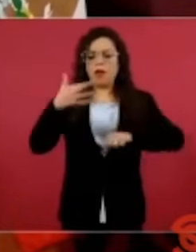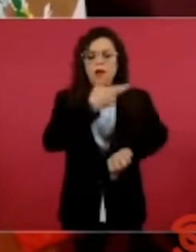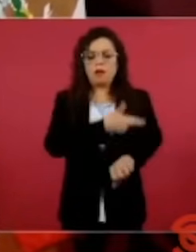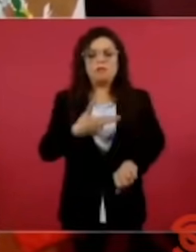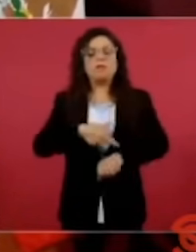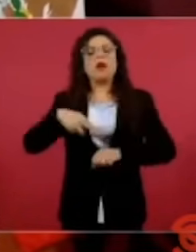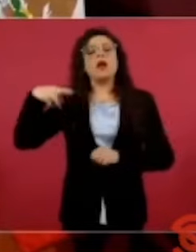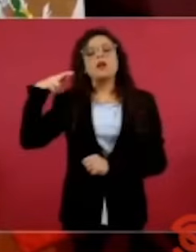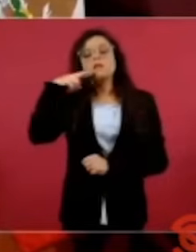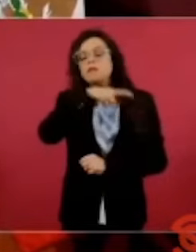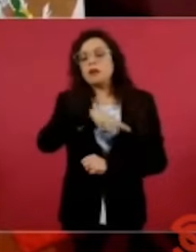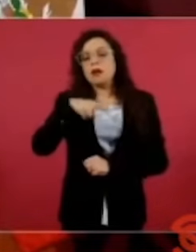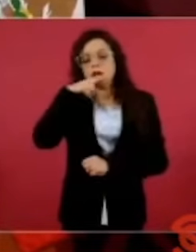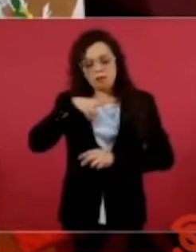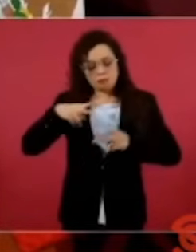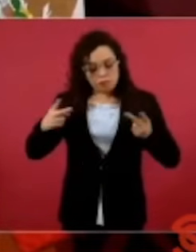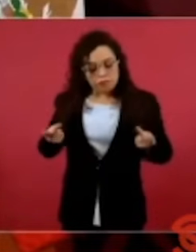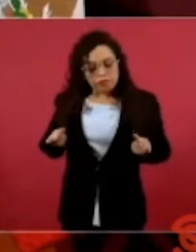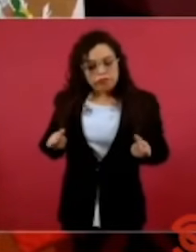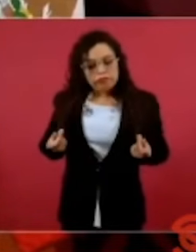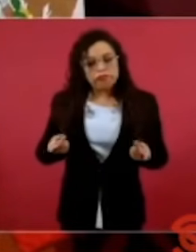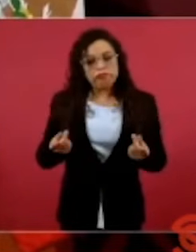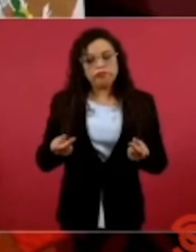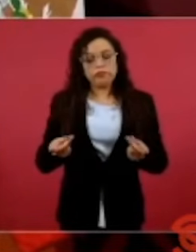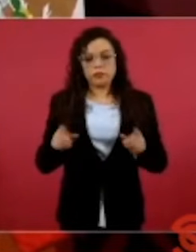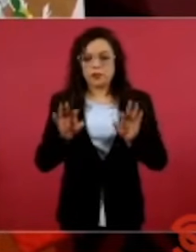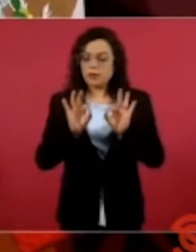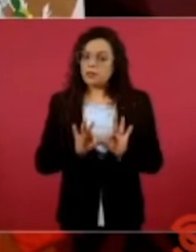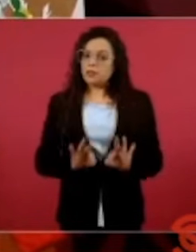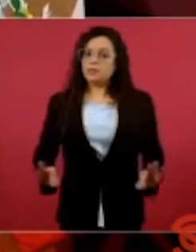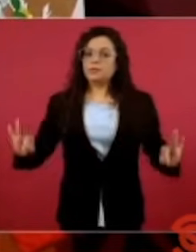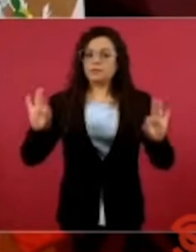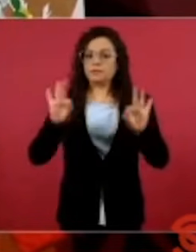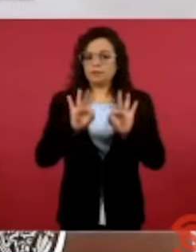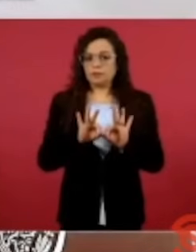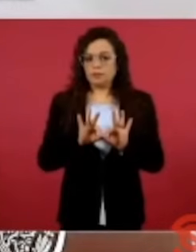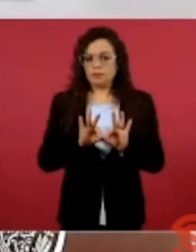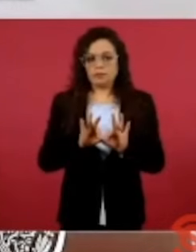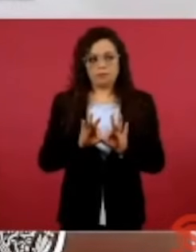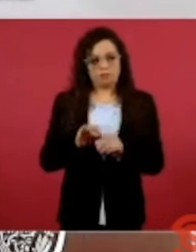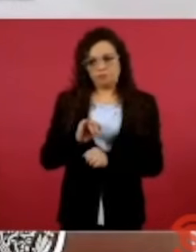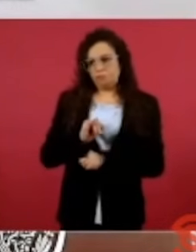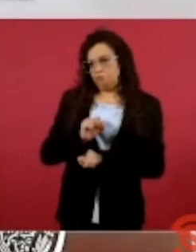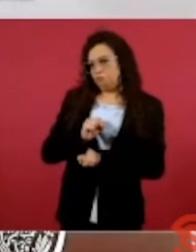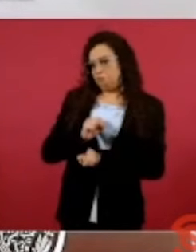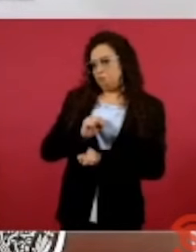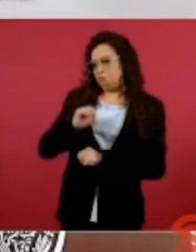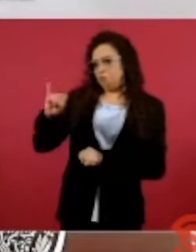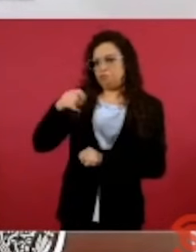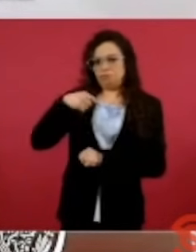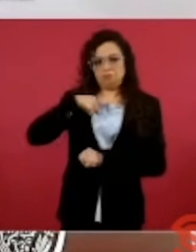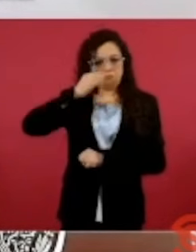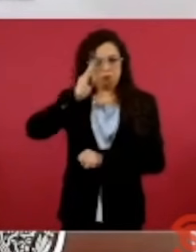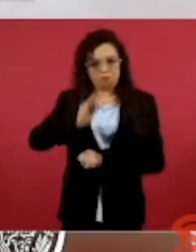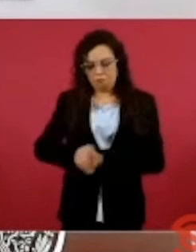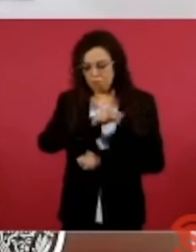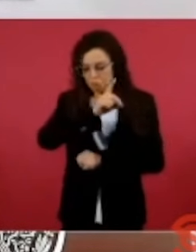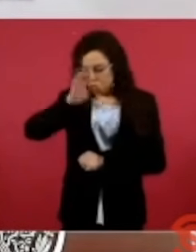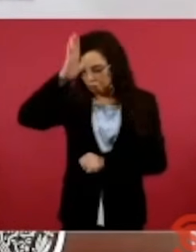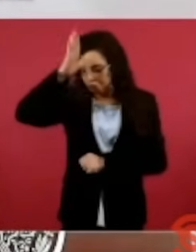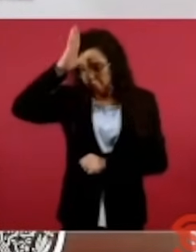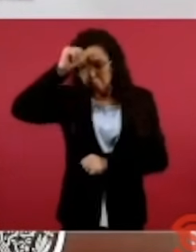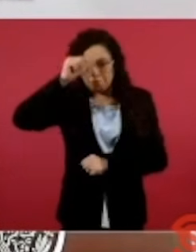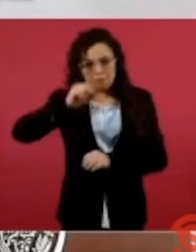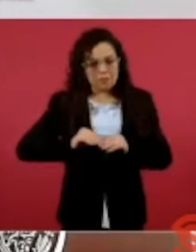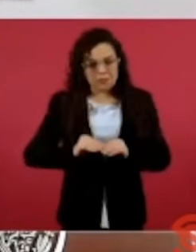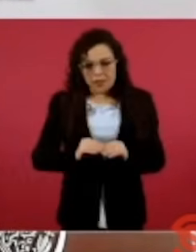rápida que haya justicia pues estoy de acuerdo porque esto es lo que